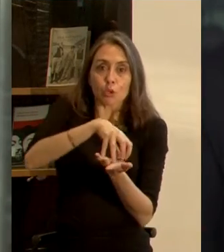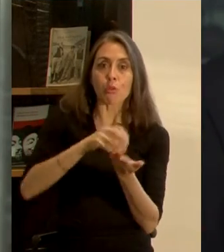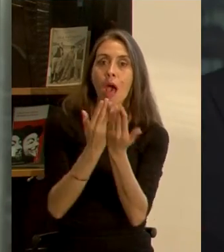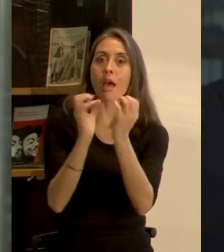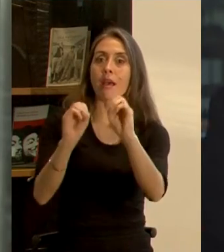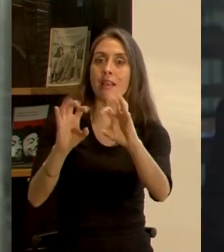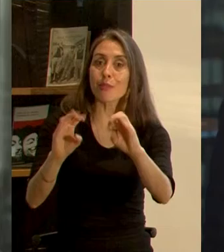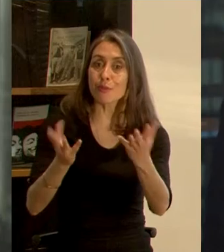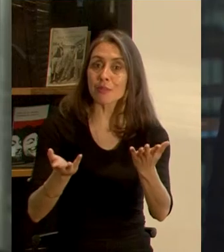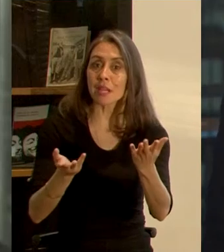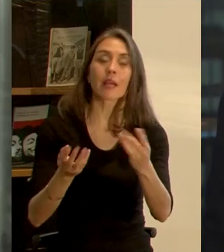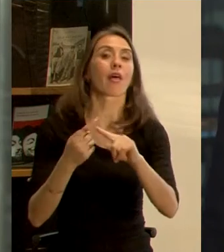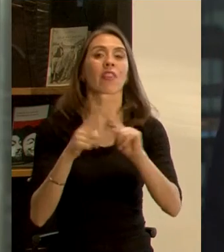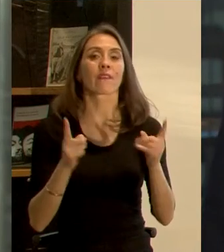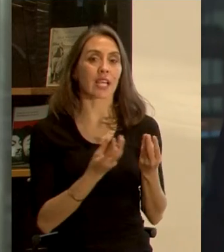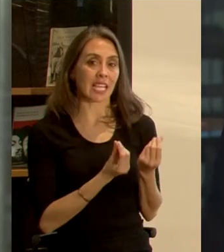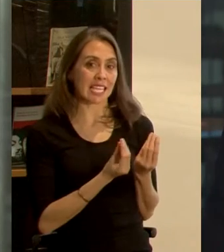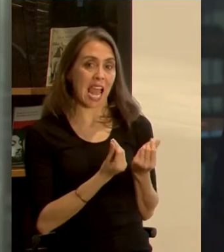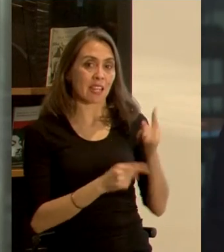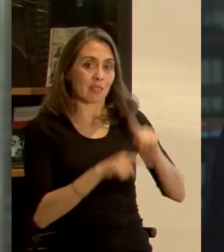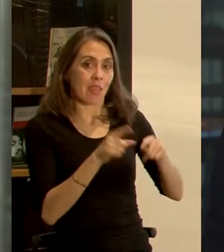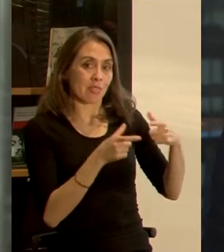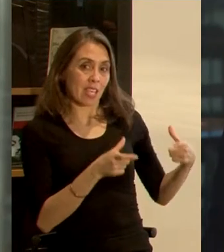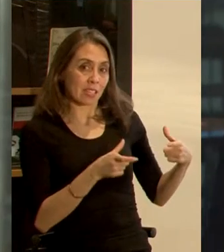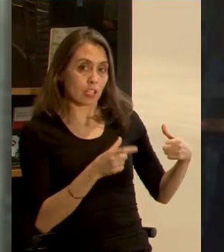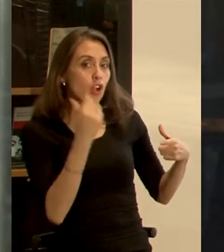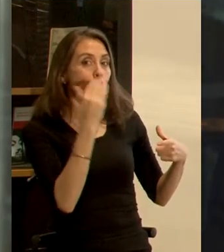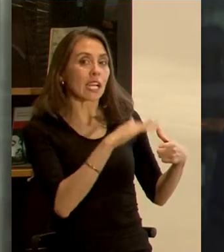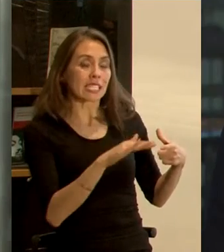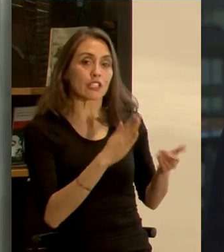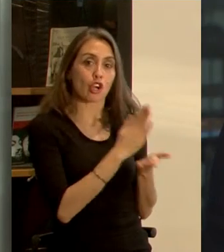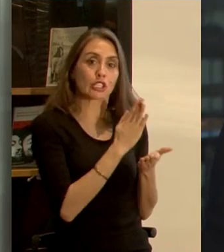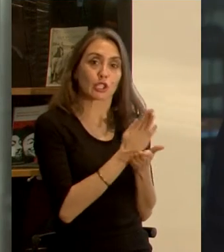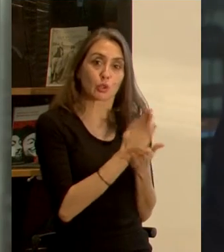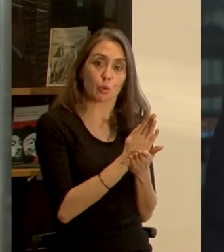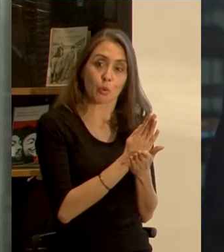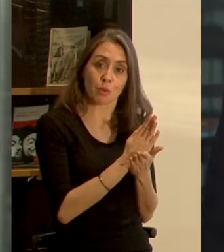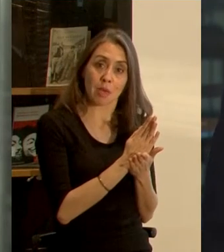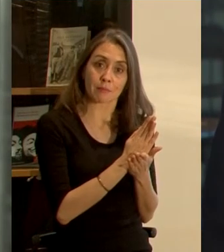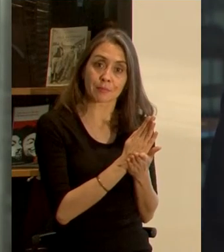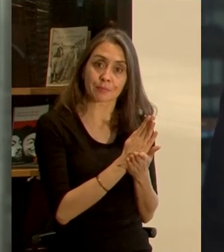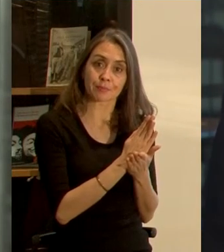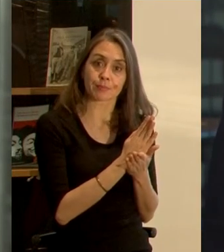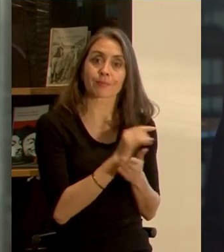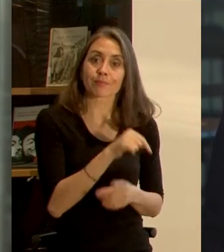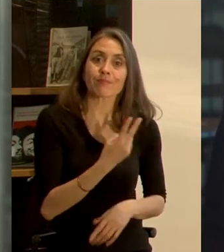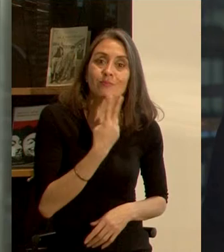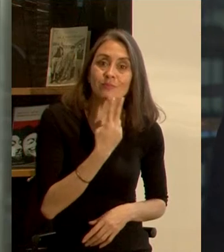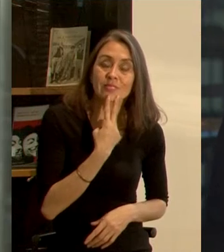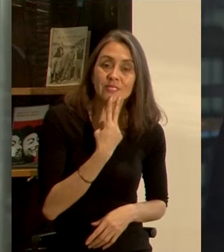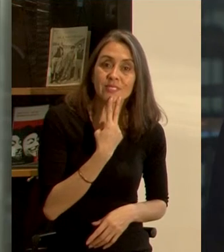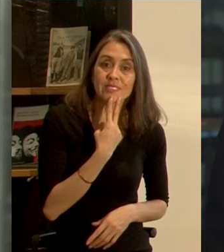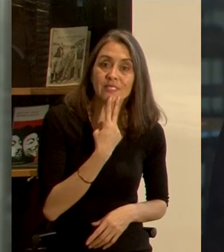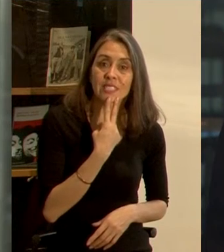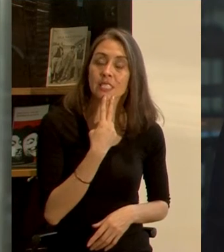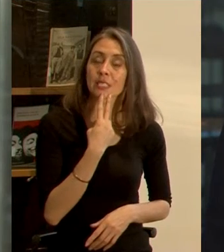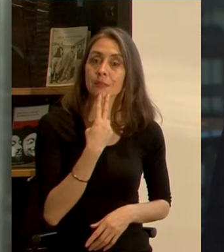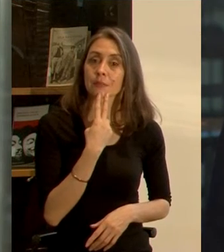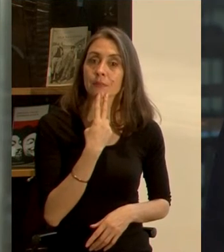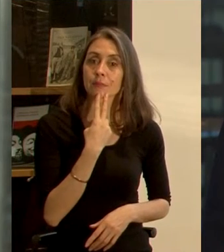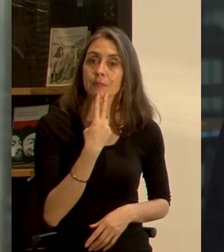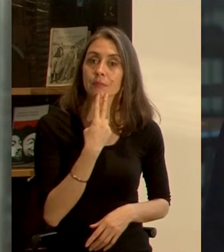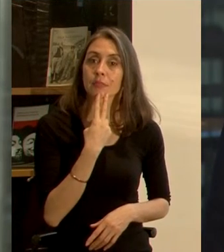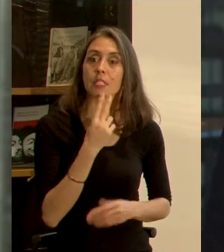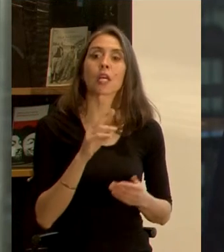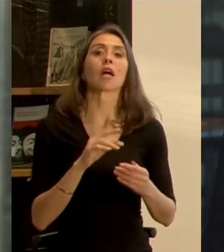muy distinto la calidad del territorio donde los niños estudian y viven desde el punto de vista de